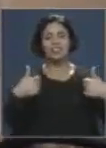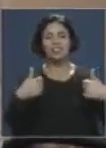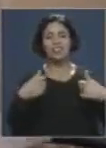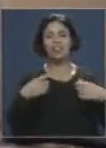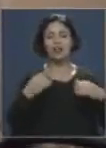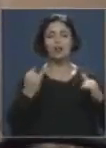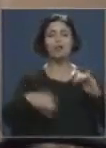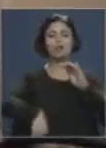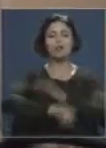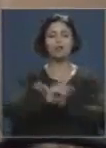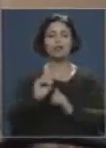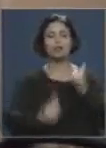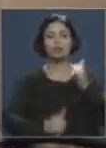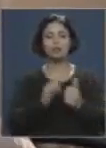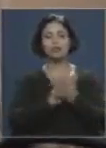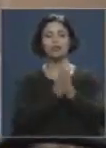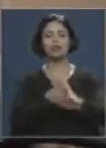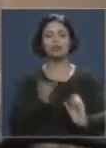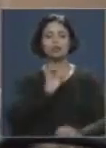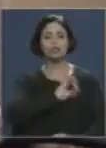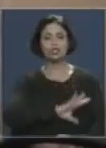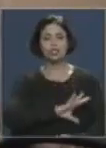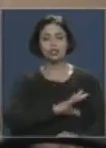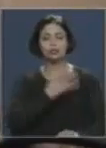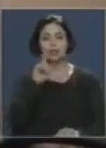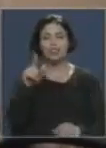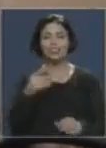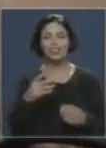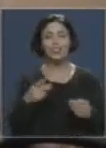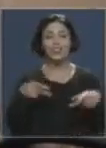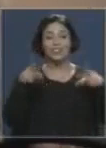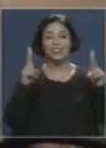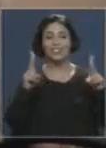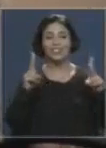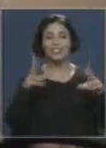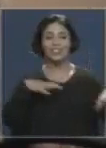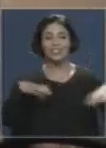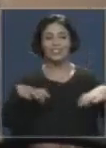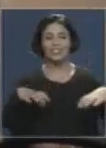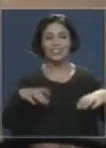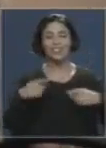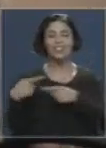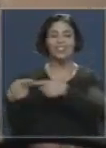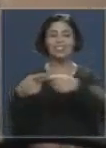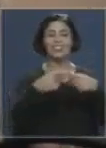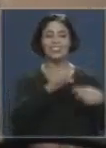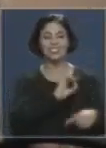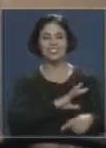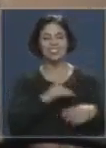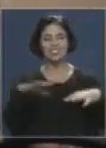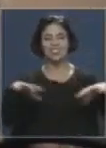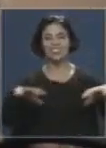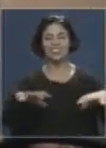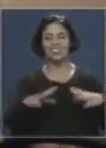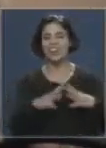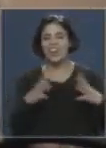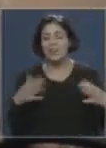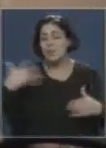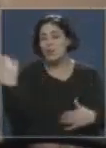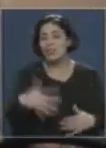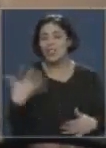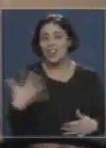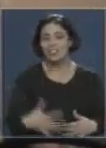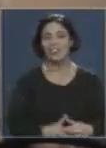amateur de todo Chile. Porque ellos le dan vida a una actividad que para la sociedad chilena es una actividad tremendamente